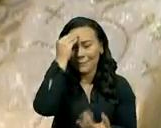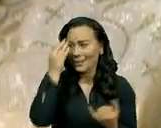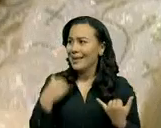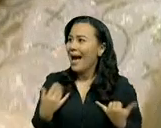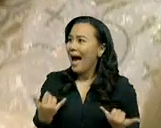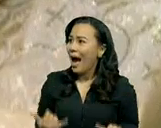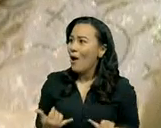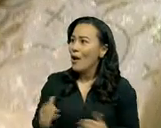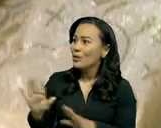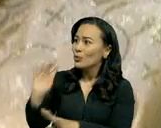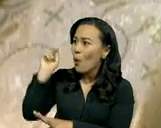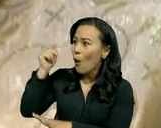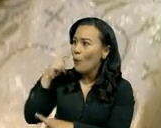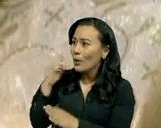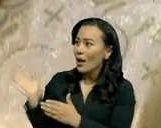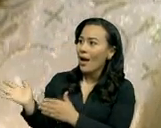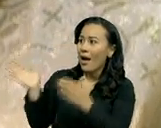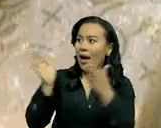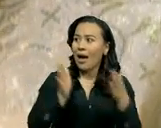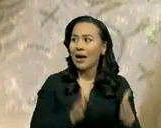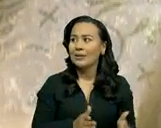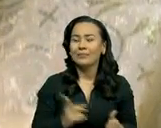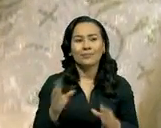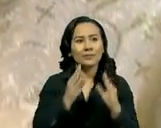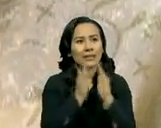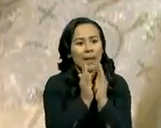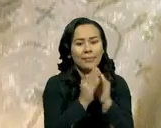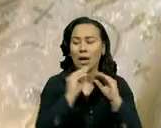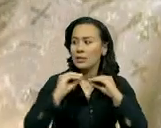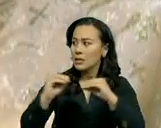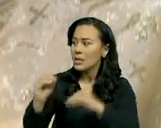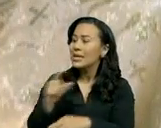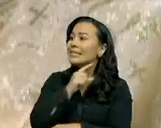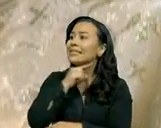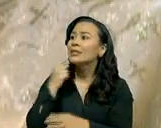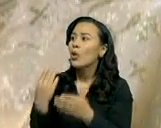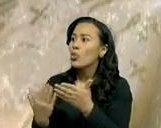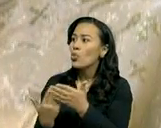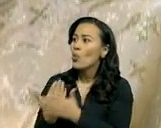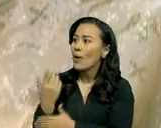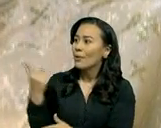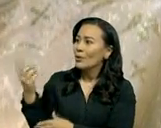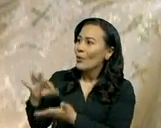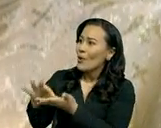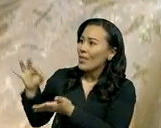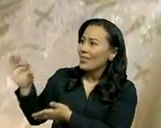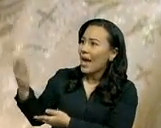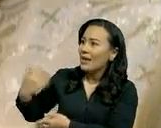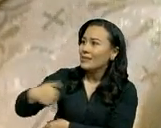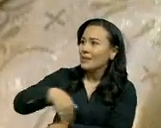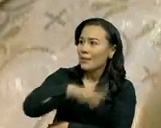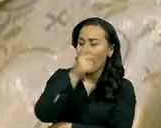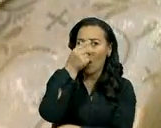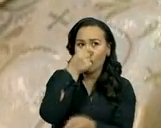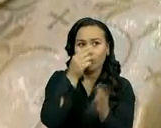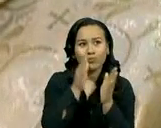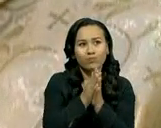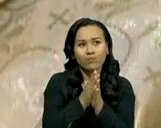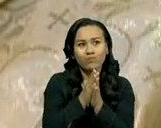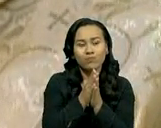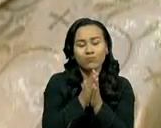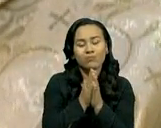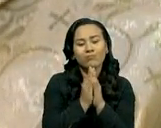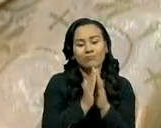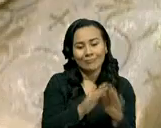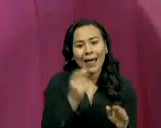en su gobierno al ver que más del doble de los seminaristas deja usted en el seminario mayor con relación a los que encontró cuando empezó su